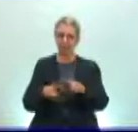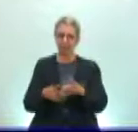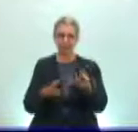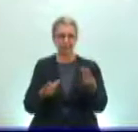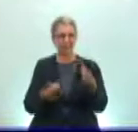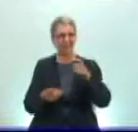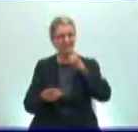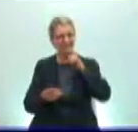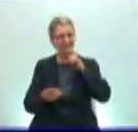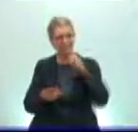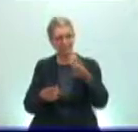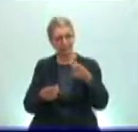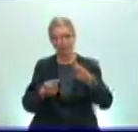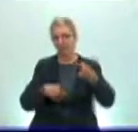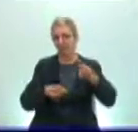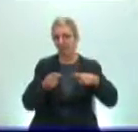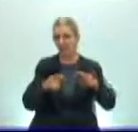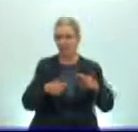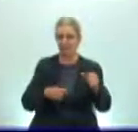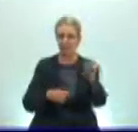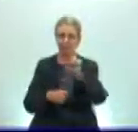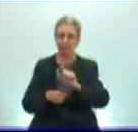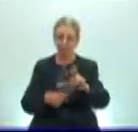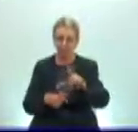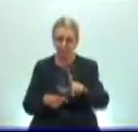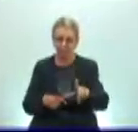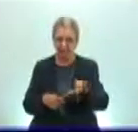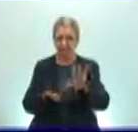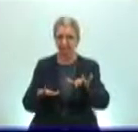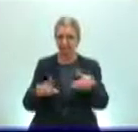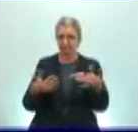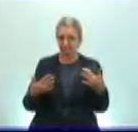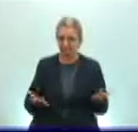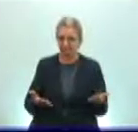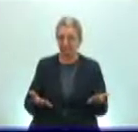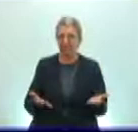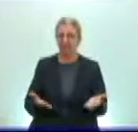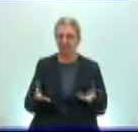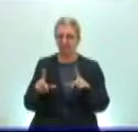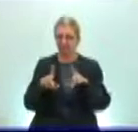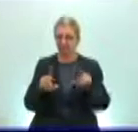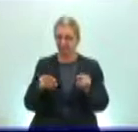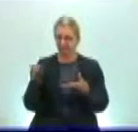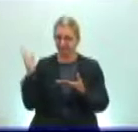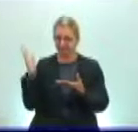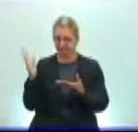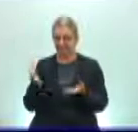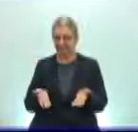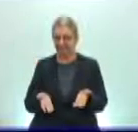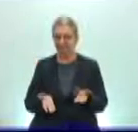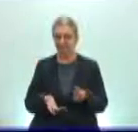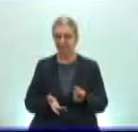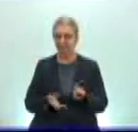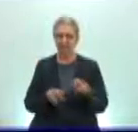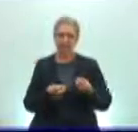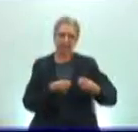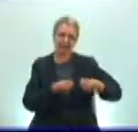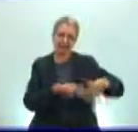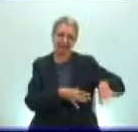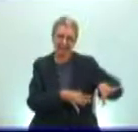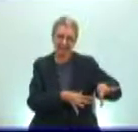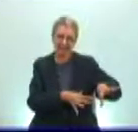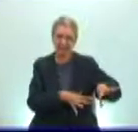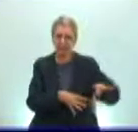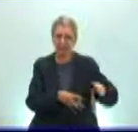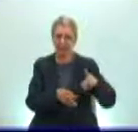dificultades tanto en el orden económico y social, como se lo podemos ofrecer en pantalla. En primer lugar, hubo